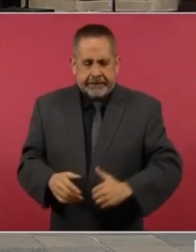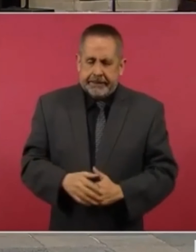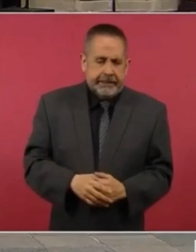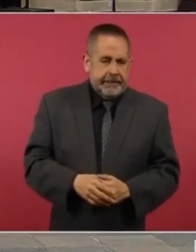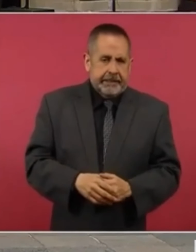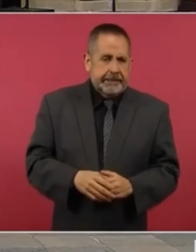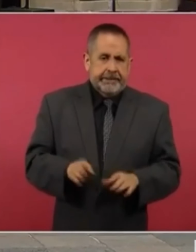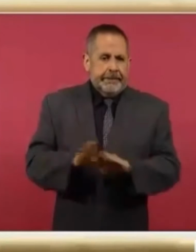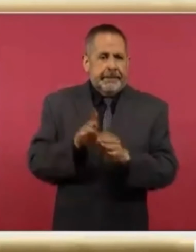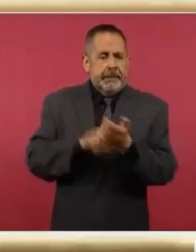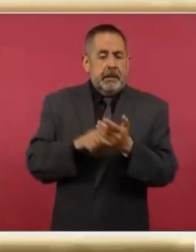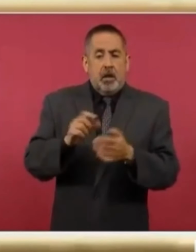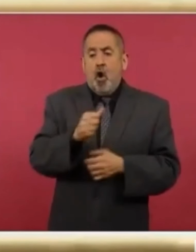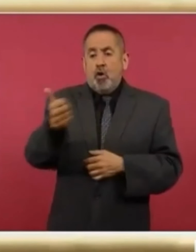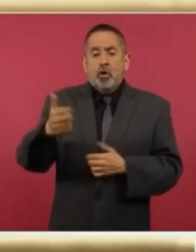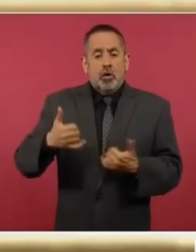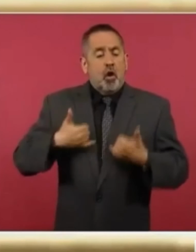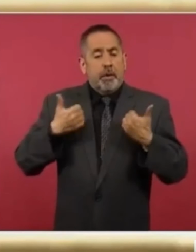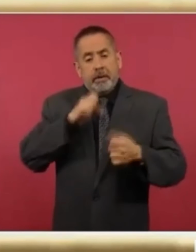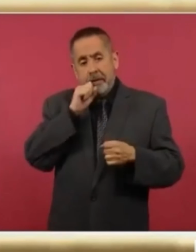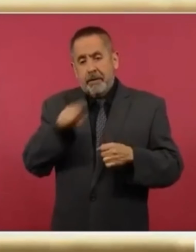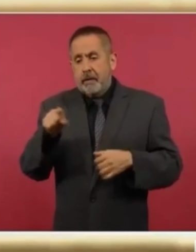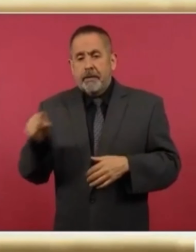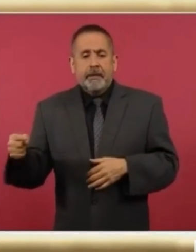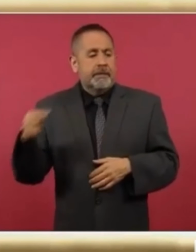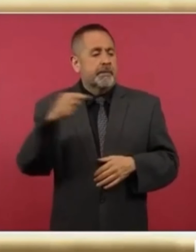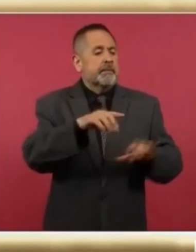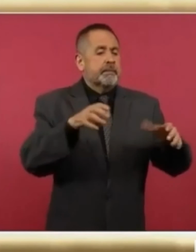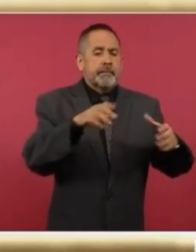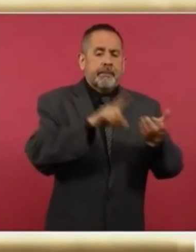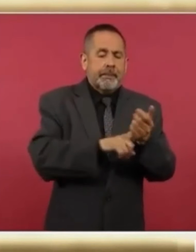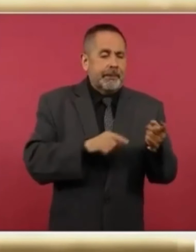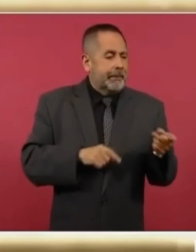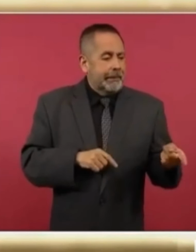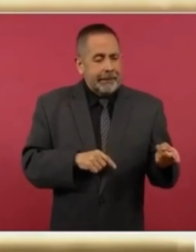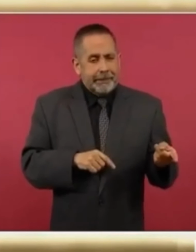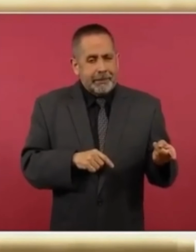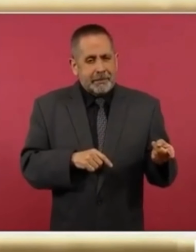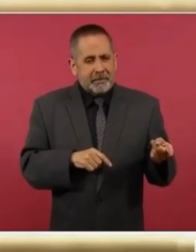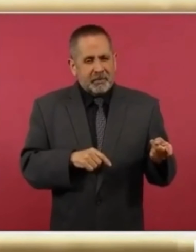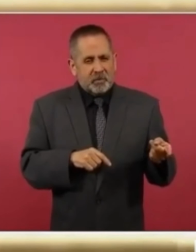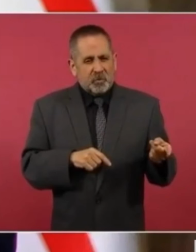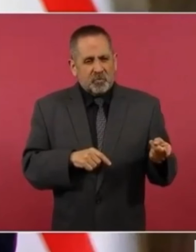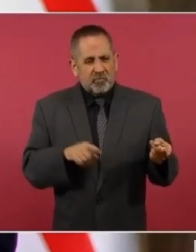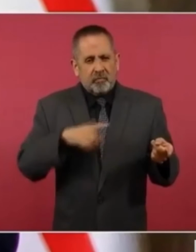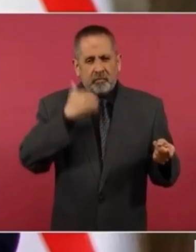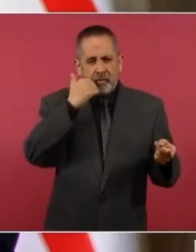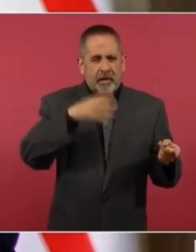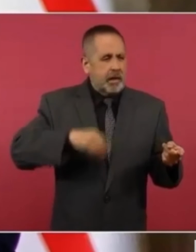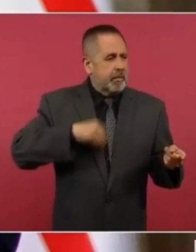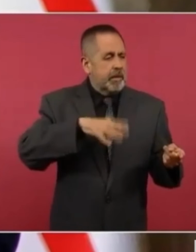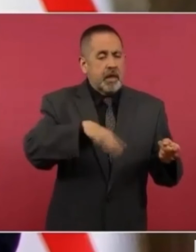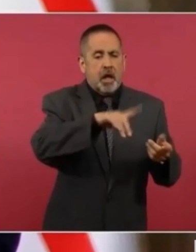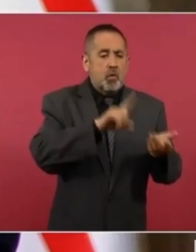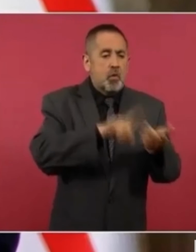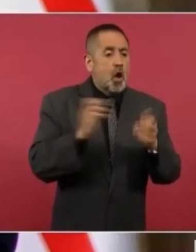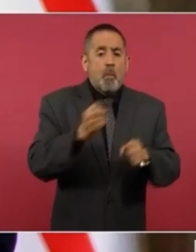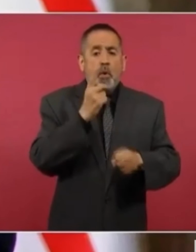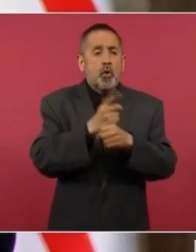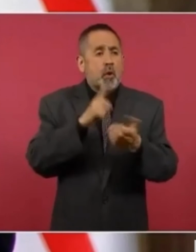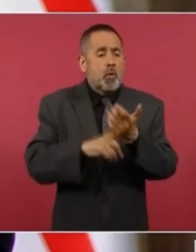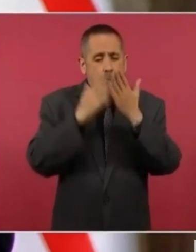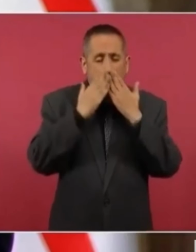y otros también se buscaban la vida cuando no había